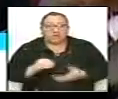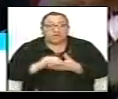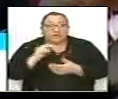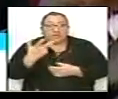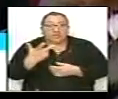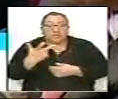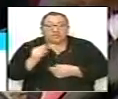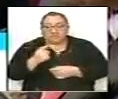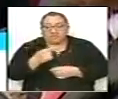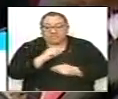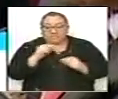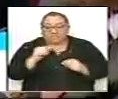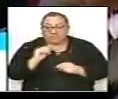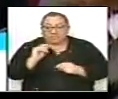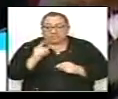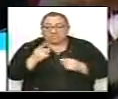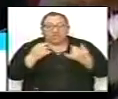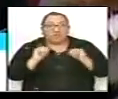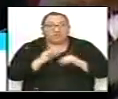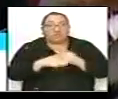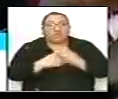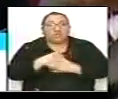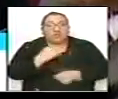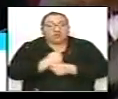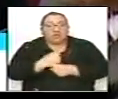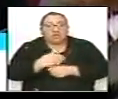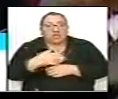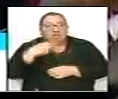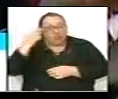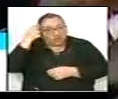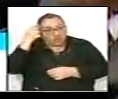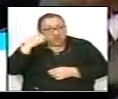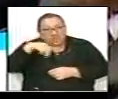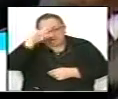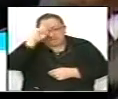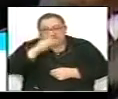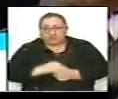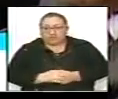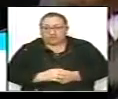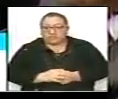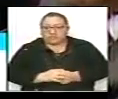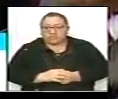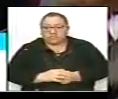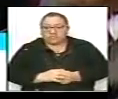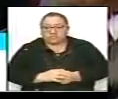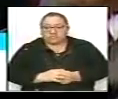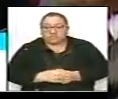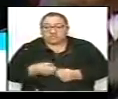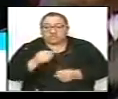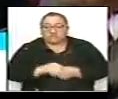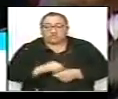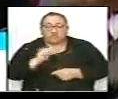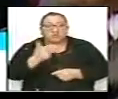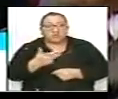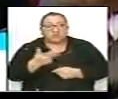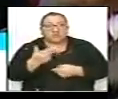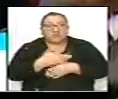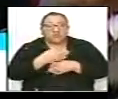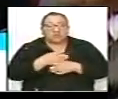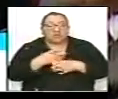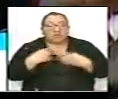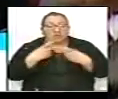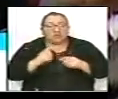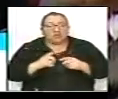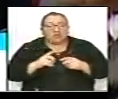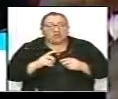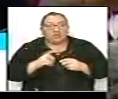tercera ola, este es el primer párrafo, diagnóstico del funcionamiento de la política peruana. En el contexto de la tercera ola democratizadora